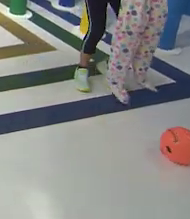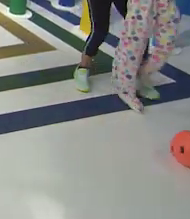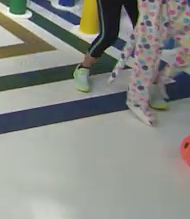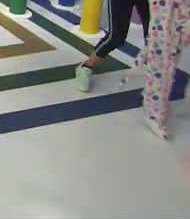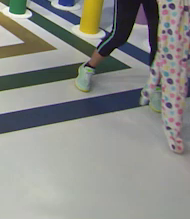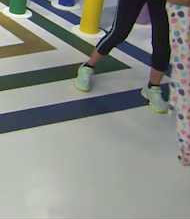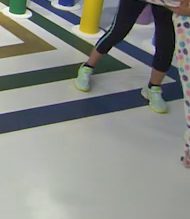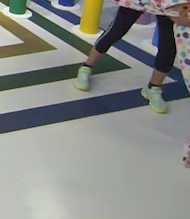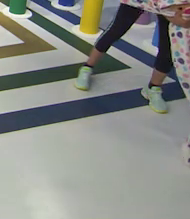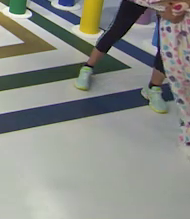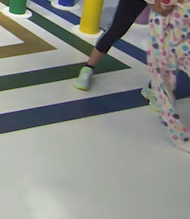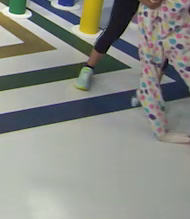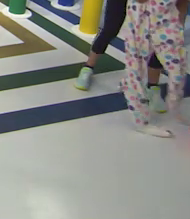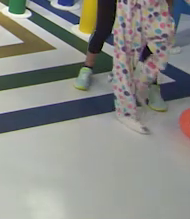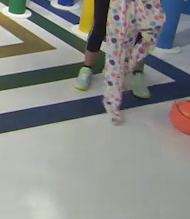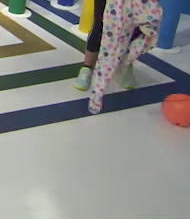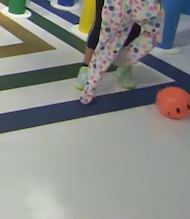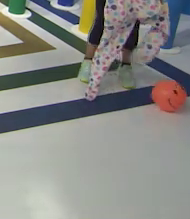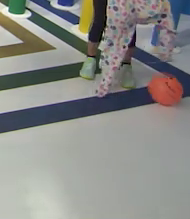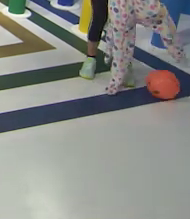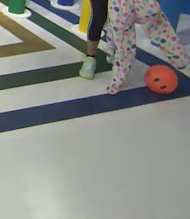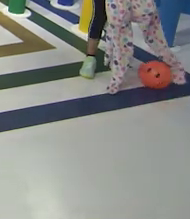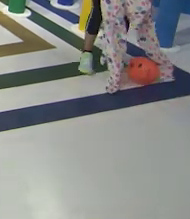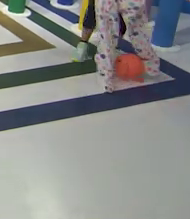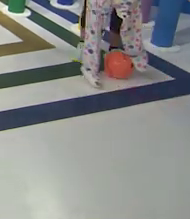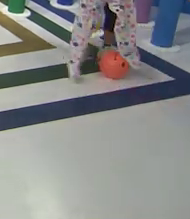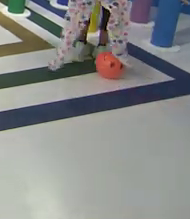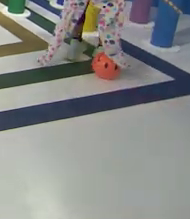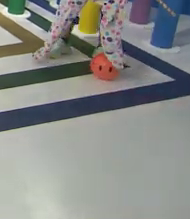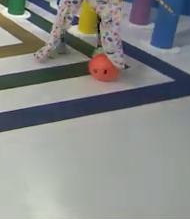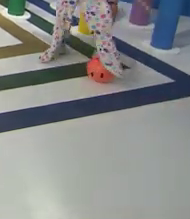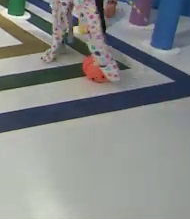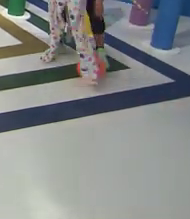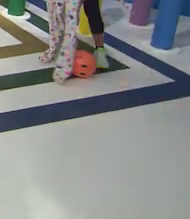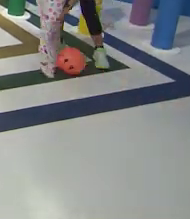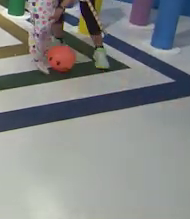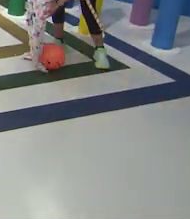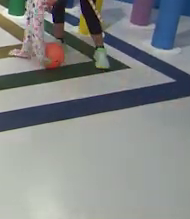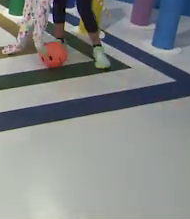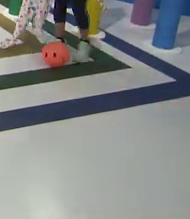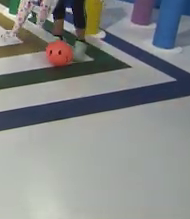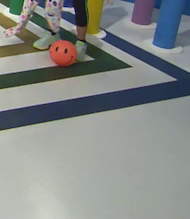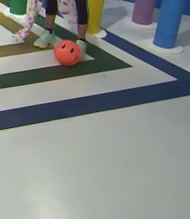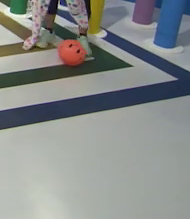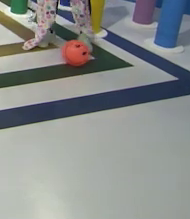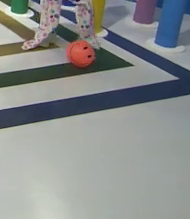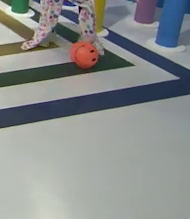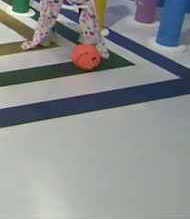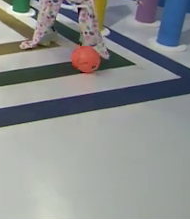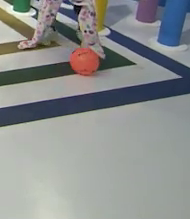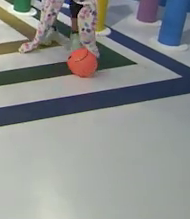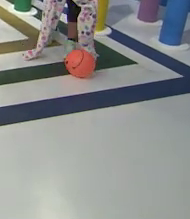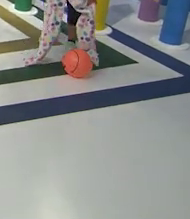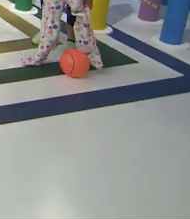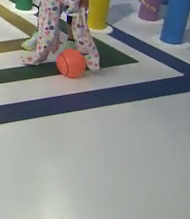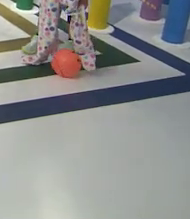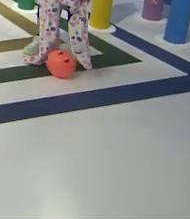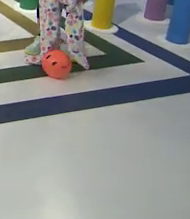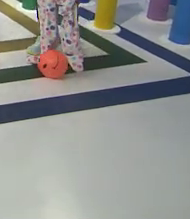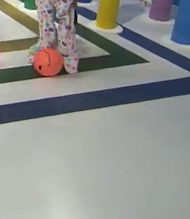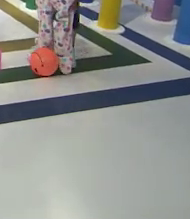otro consejo para que tenga mayor control en lo que acabo de descubrir es